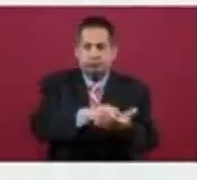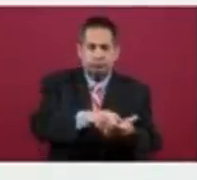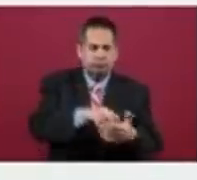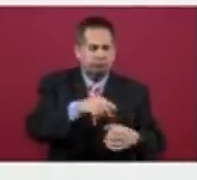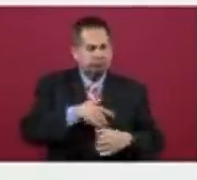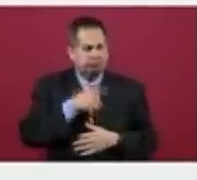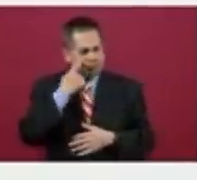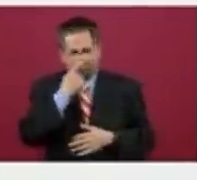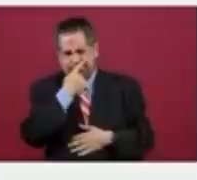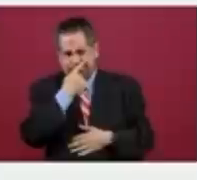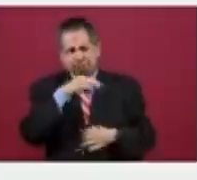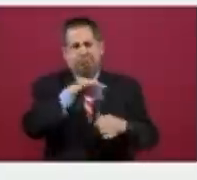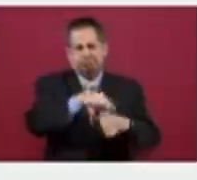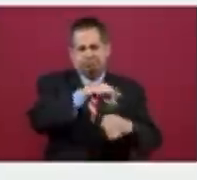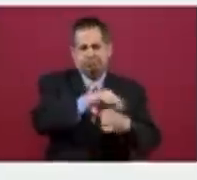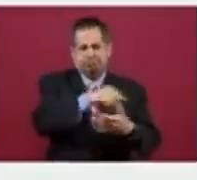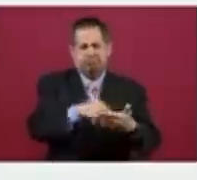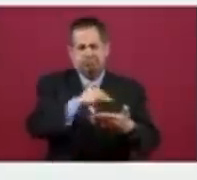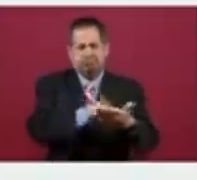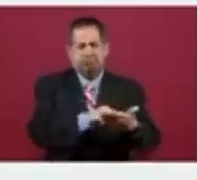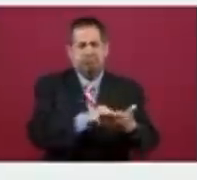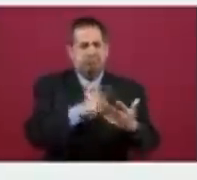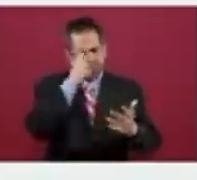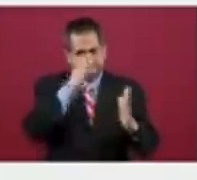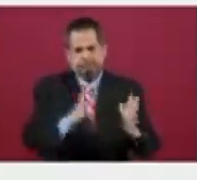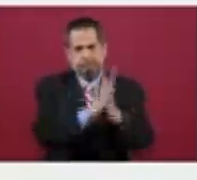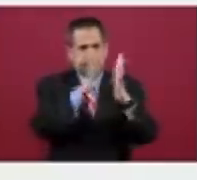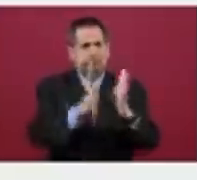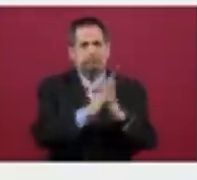voto en este ejercicio participativo.